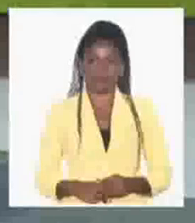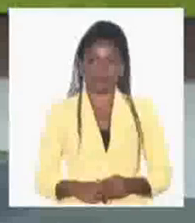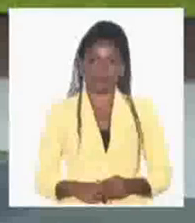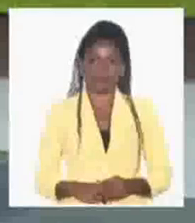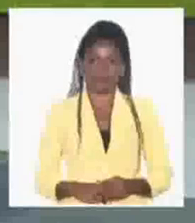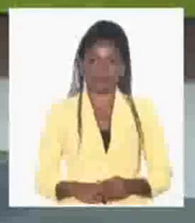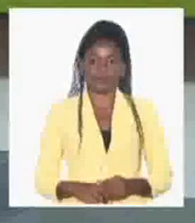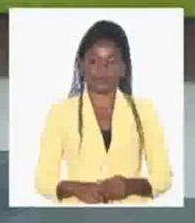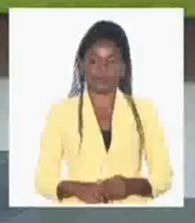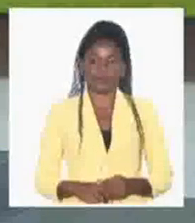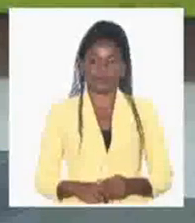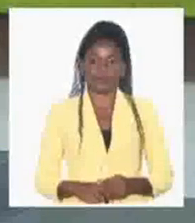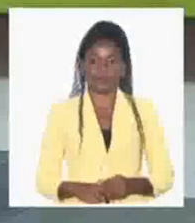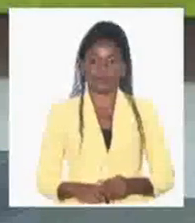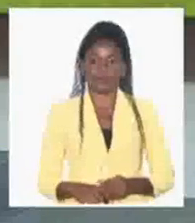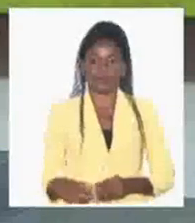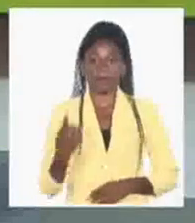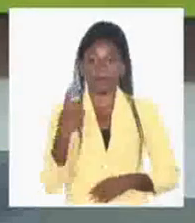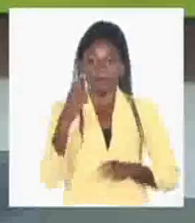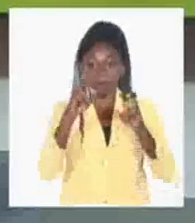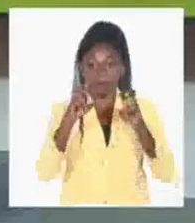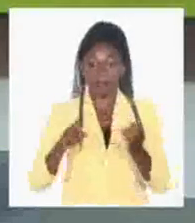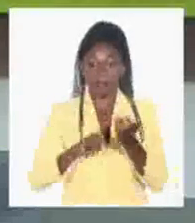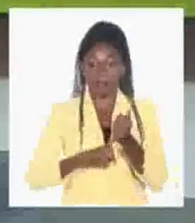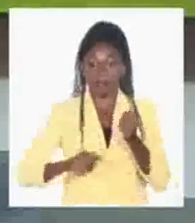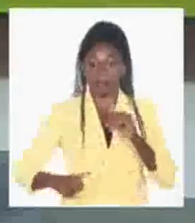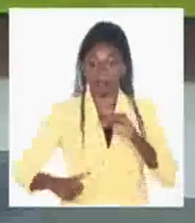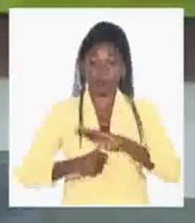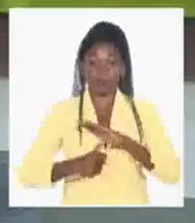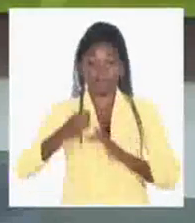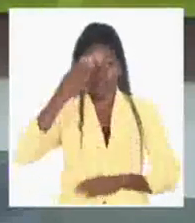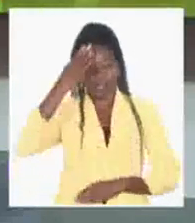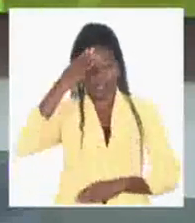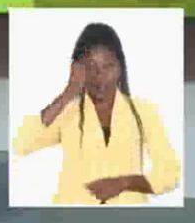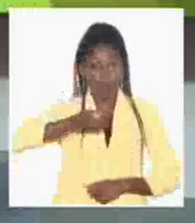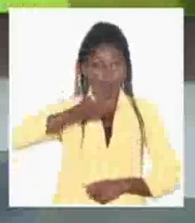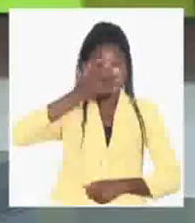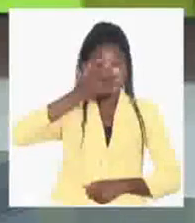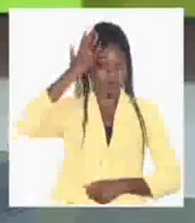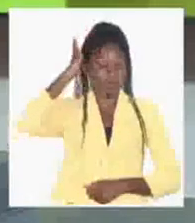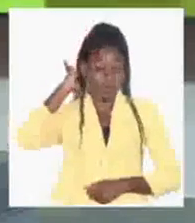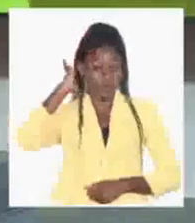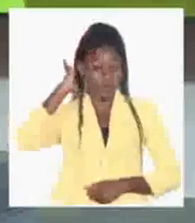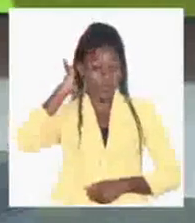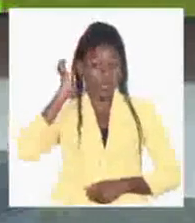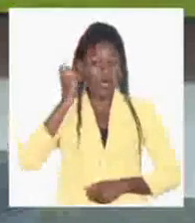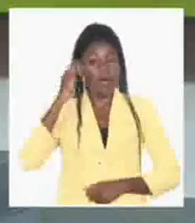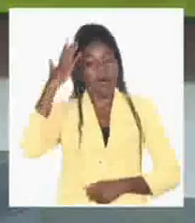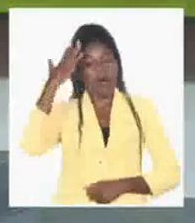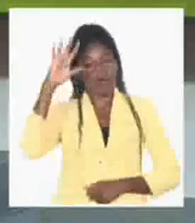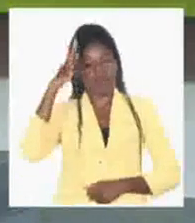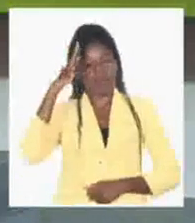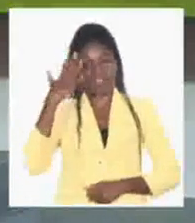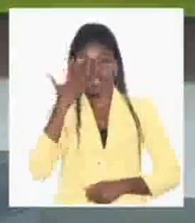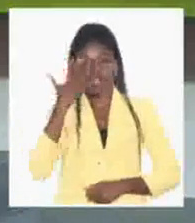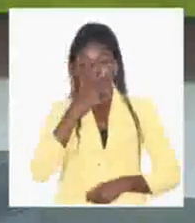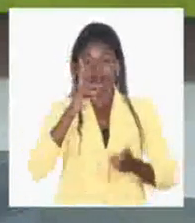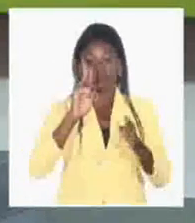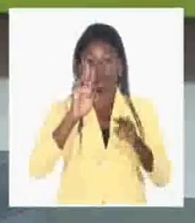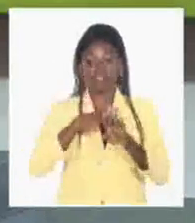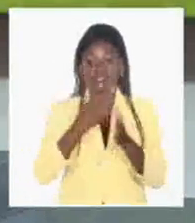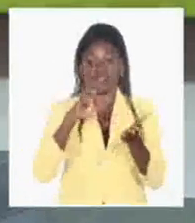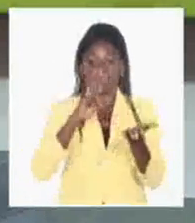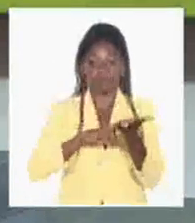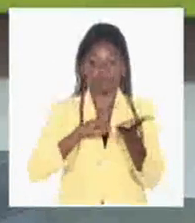el primer Secretario del partido y presidente de la república de Cuba Miguel Díaz canel Bermúdez felicitó a los Estados miembros de la comunidad